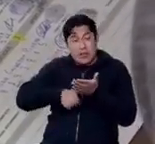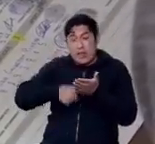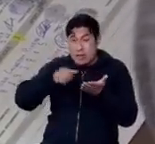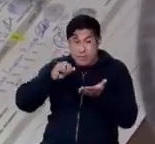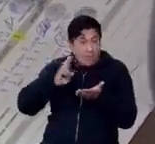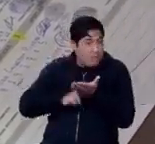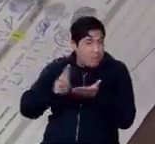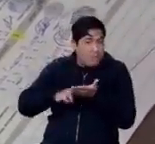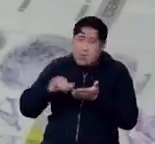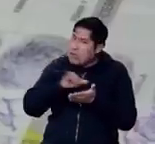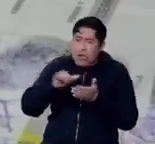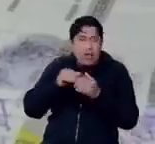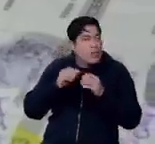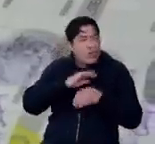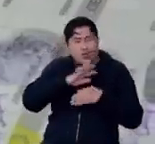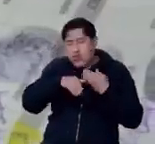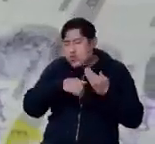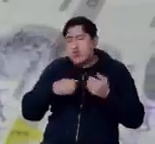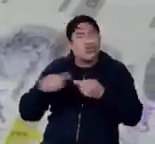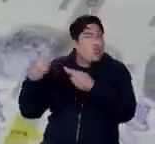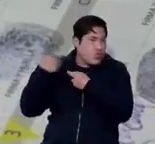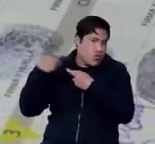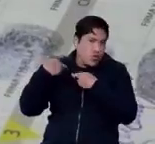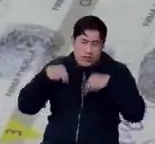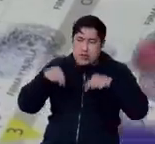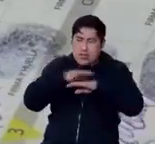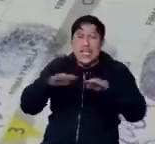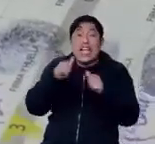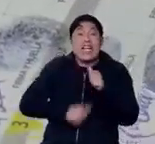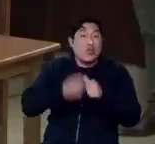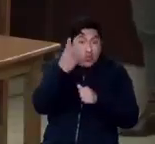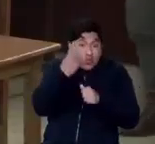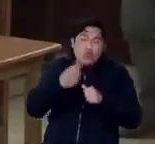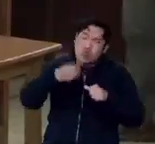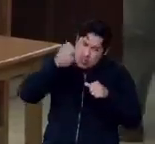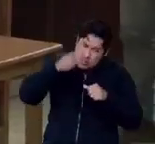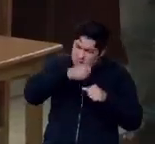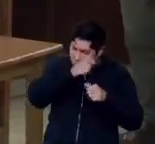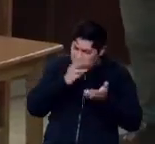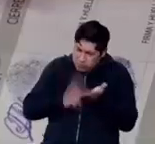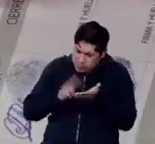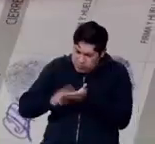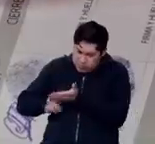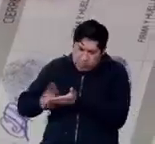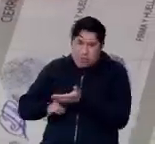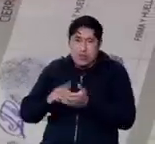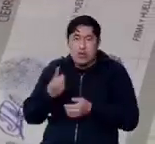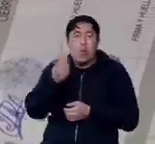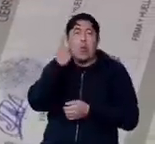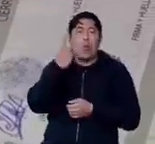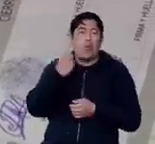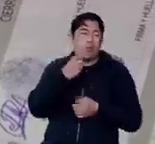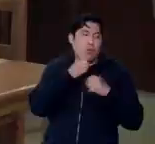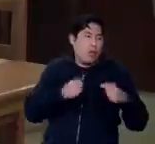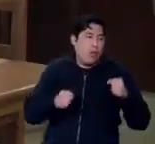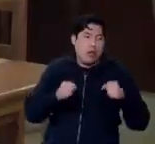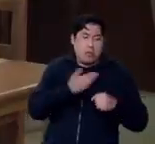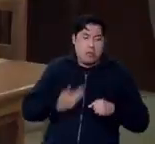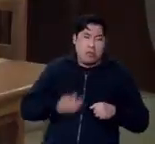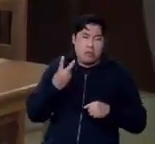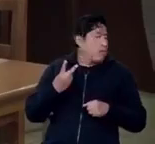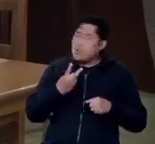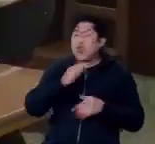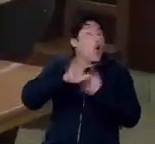firma y huella de los jurados presentes. Es importantísimo que cada jurado firme y ponga su huella. Esto no puede hacerlo solo el secretario de la